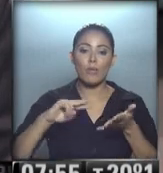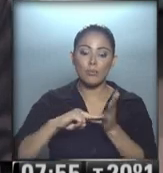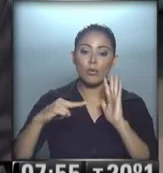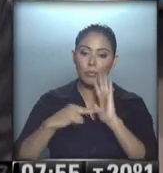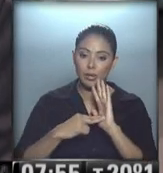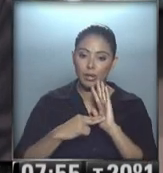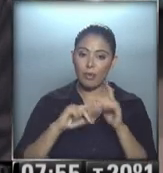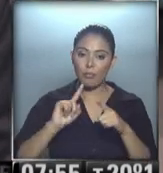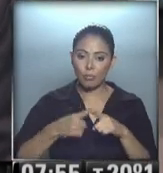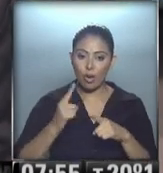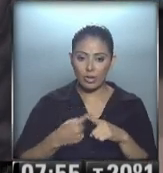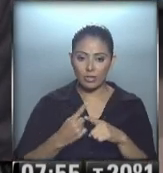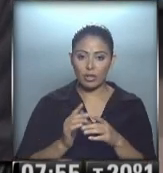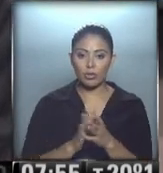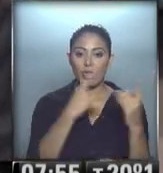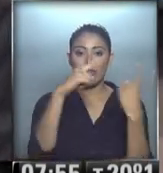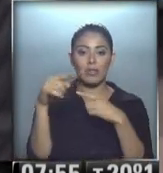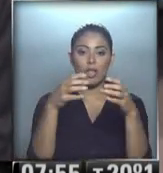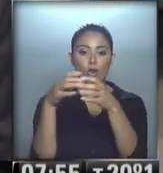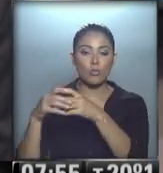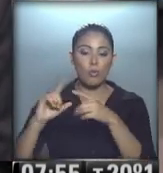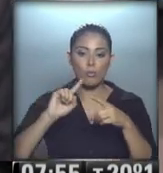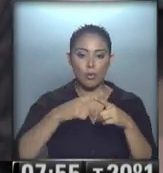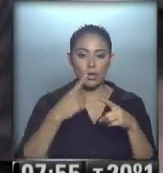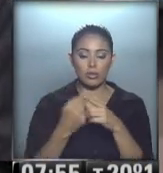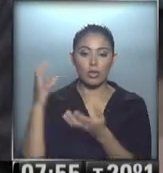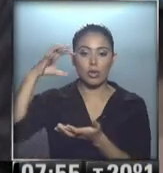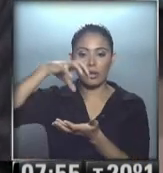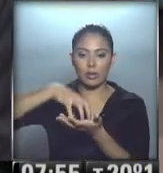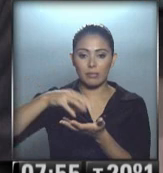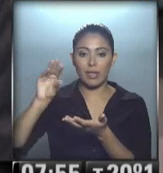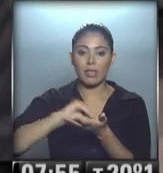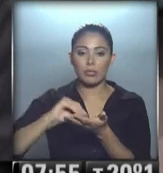este conflicto político entre los diferentes bloques en la Cámara Baja